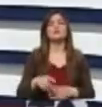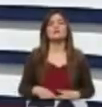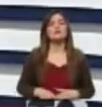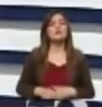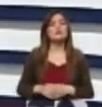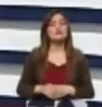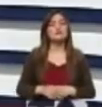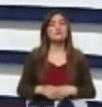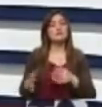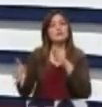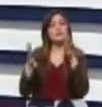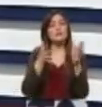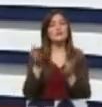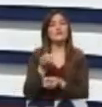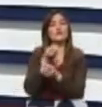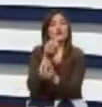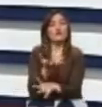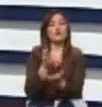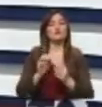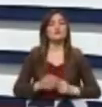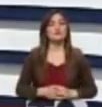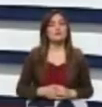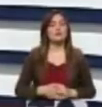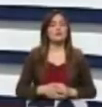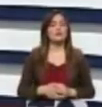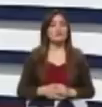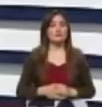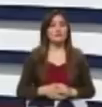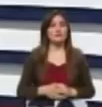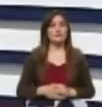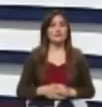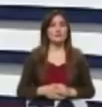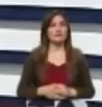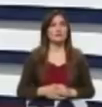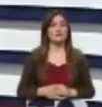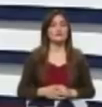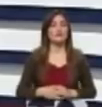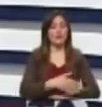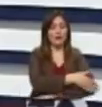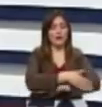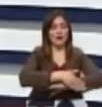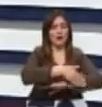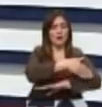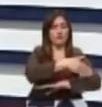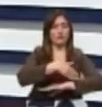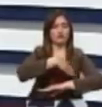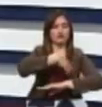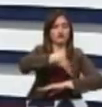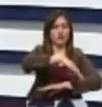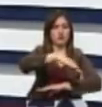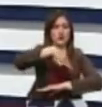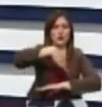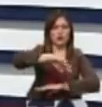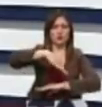impuestas. Bueno, en otro tema le contamos que 6 carriles, una ciclovía y 3 redondeles que conforman la